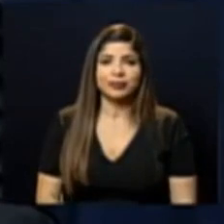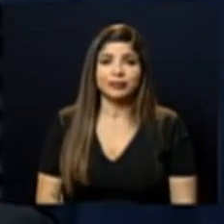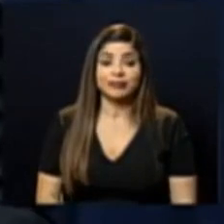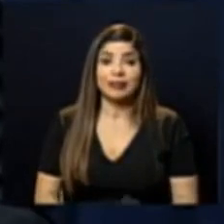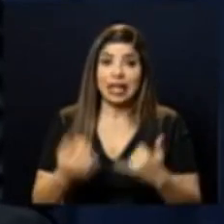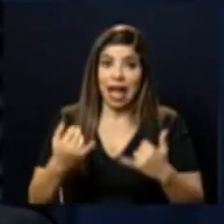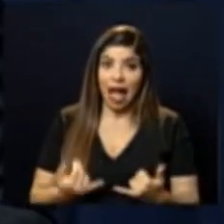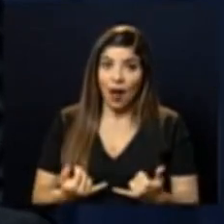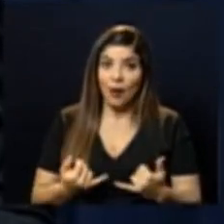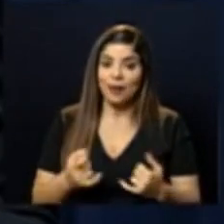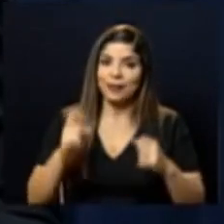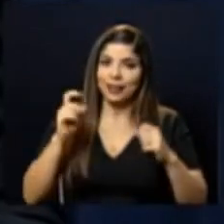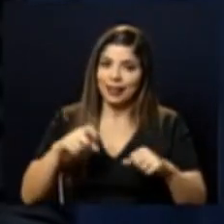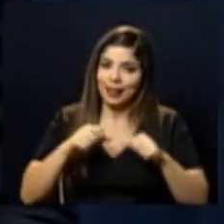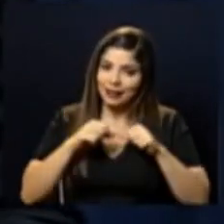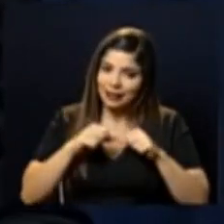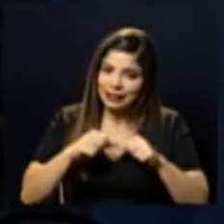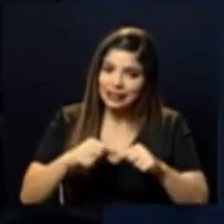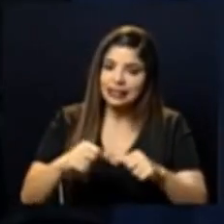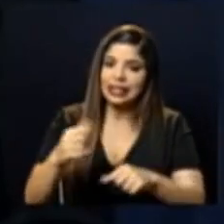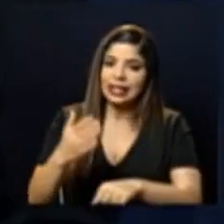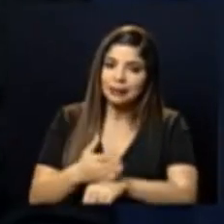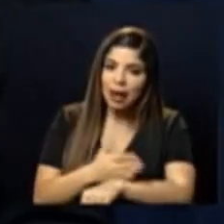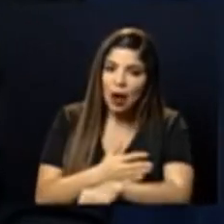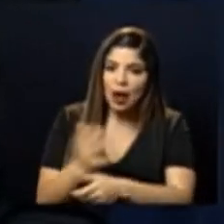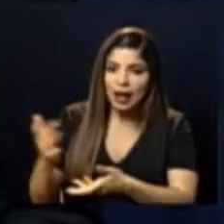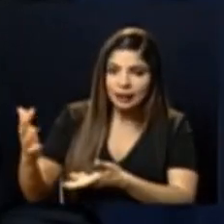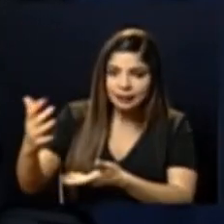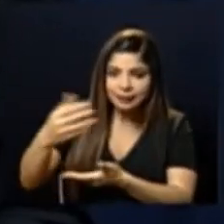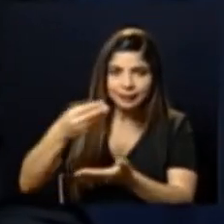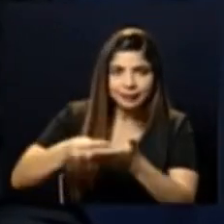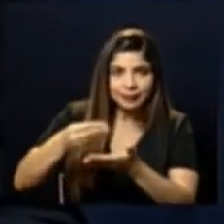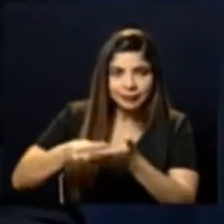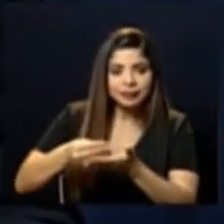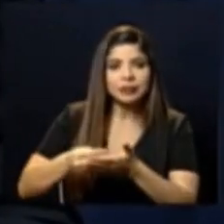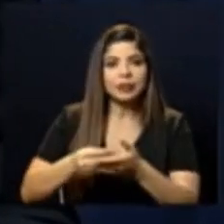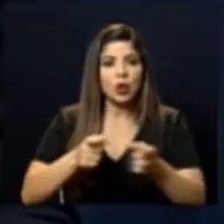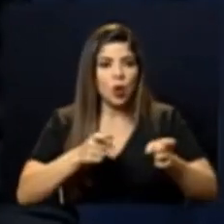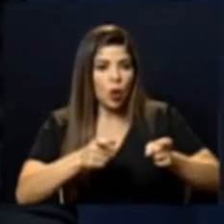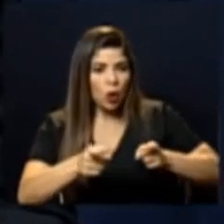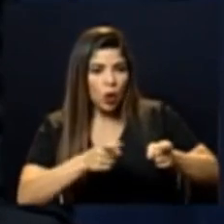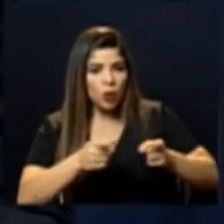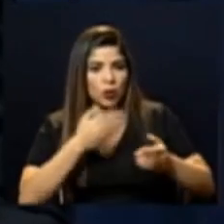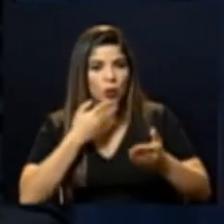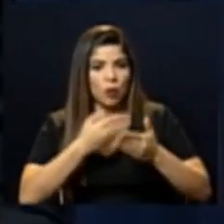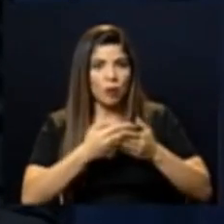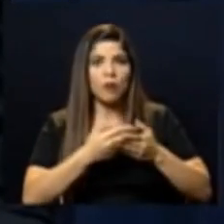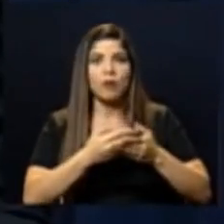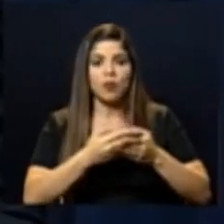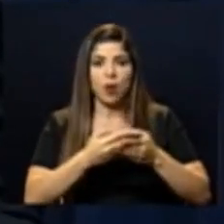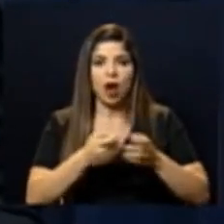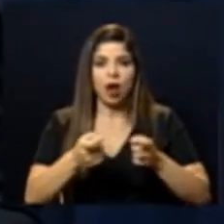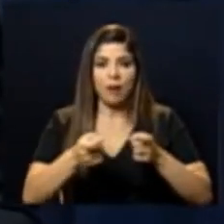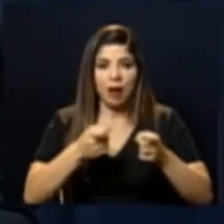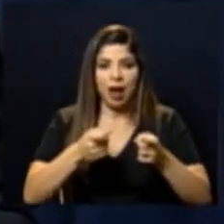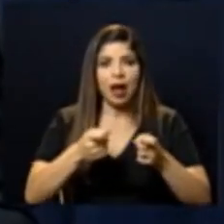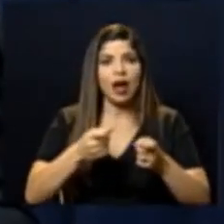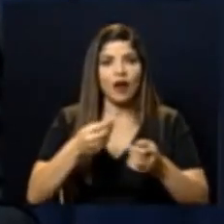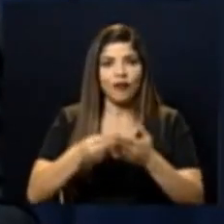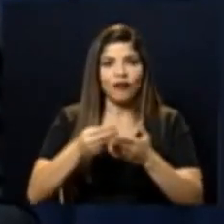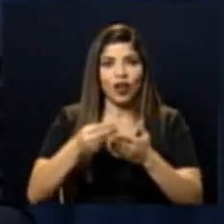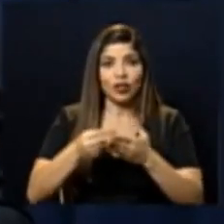Debemos continuar con las mejoras en la recaudación, el control y eficiencia en la inversión